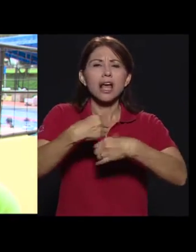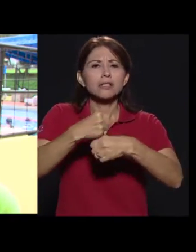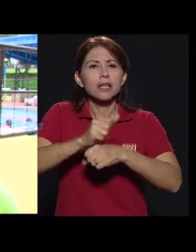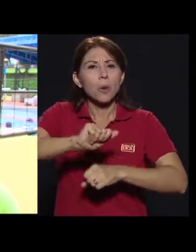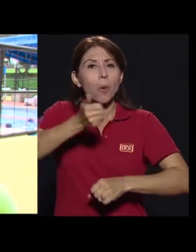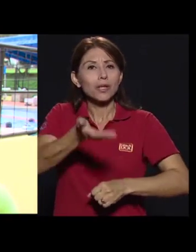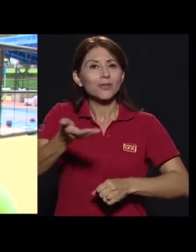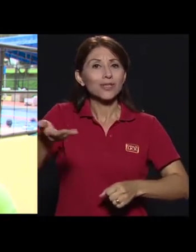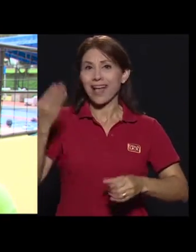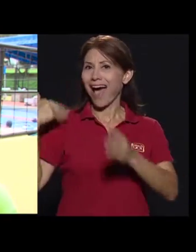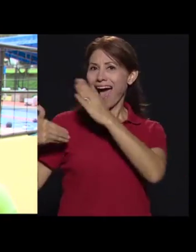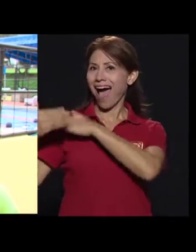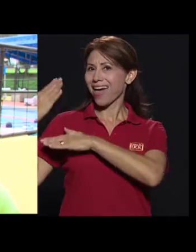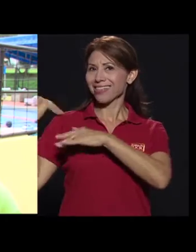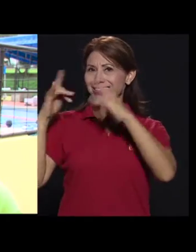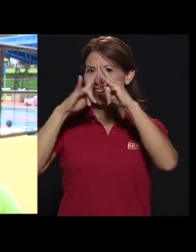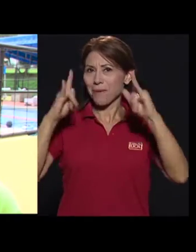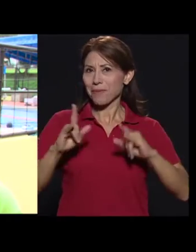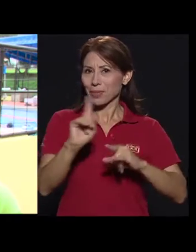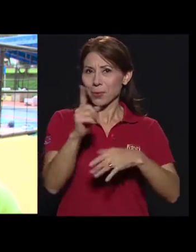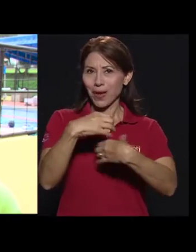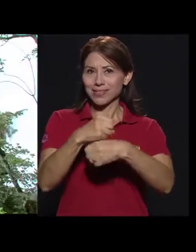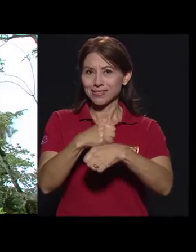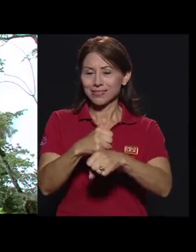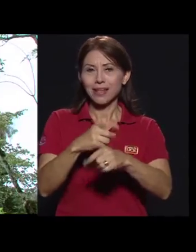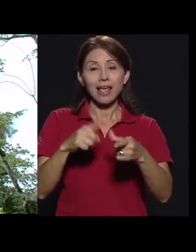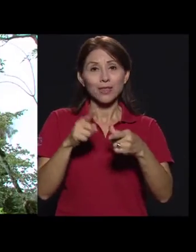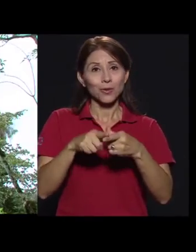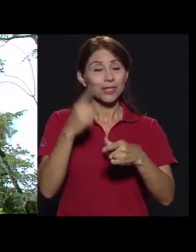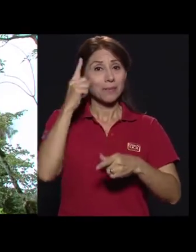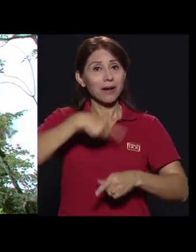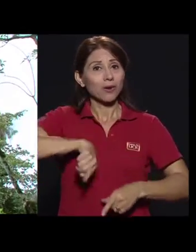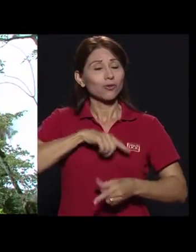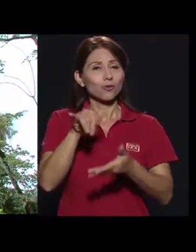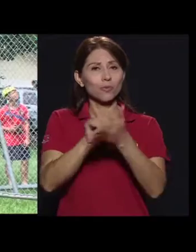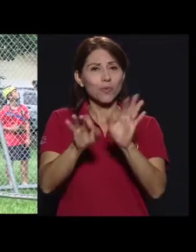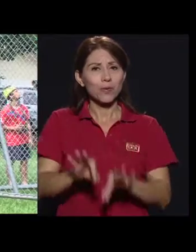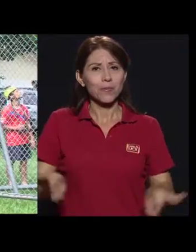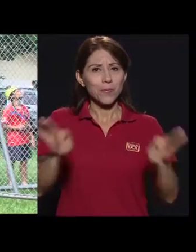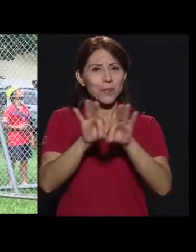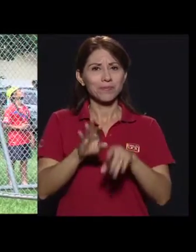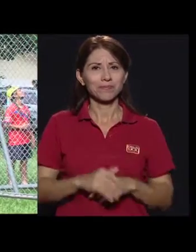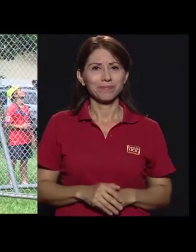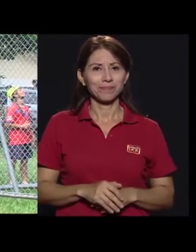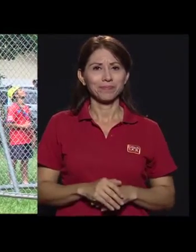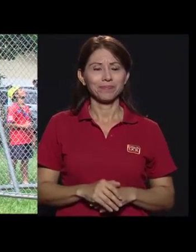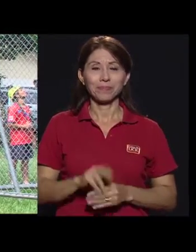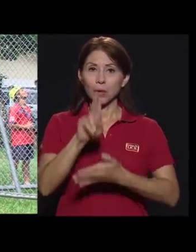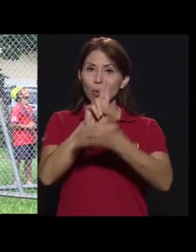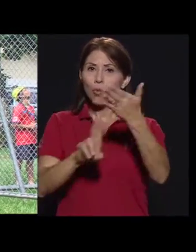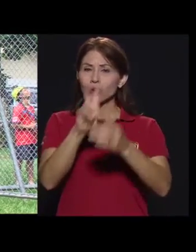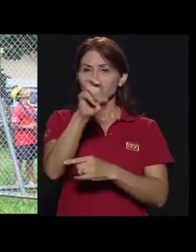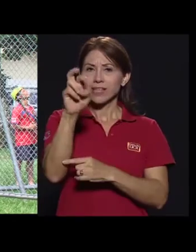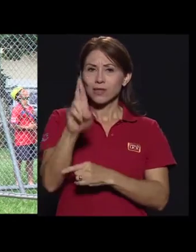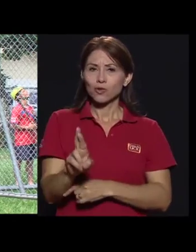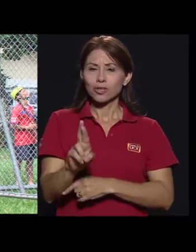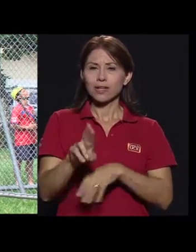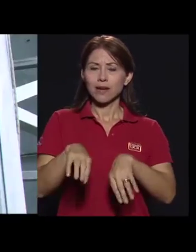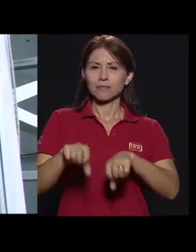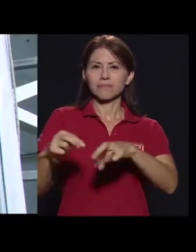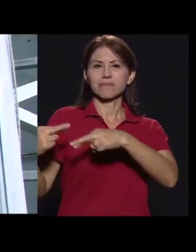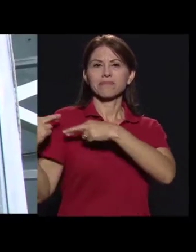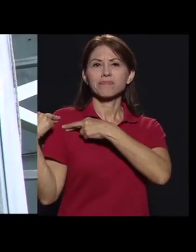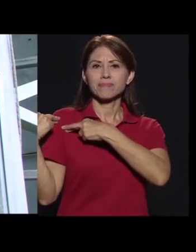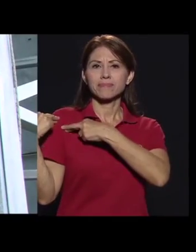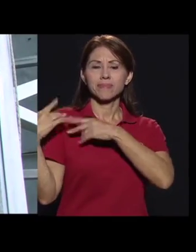otras cosas que no hacían antes de venir acá. Entonces eso para nosotros es muy importante. La Universidad de Costa Rica ha sido la encargada de